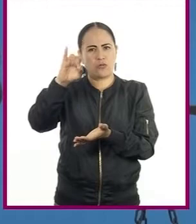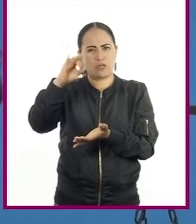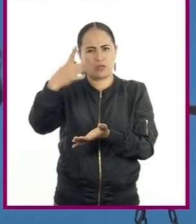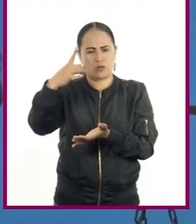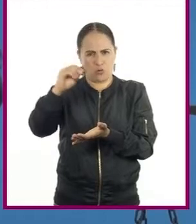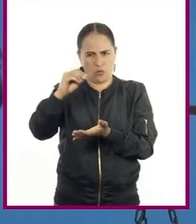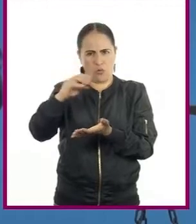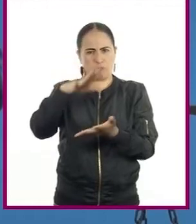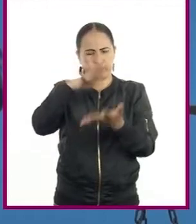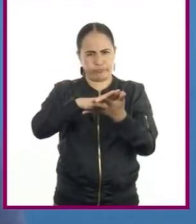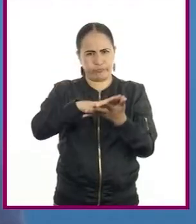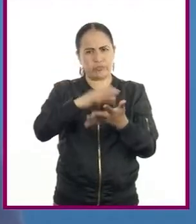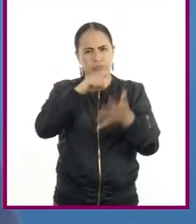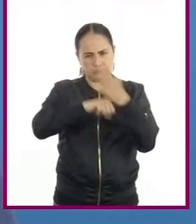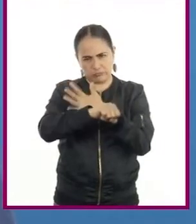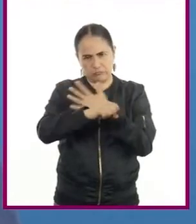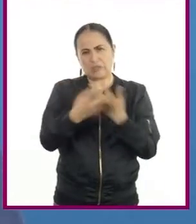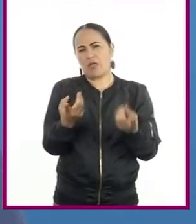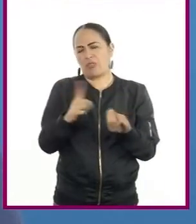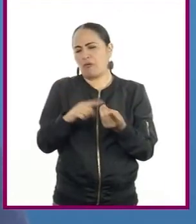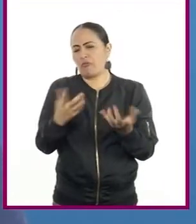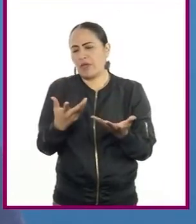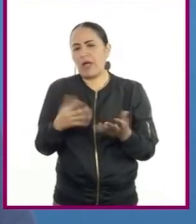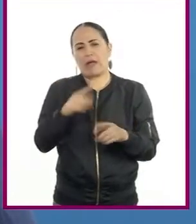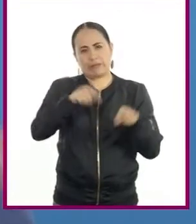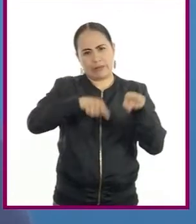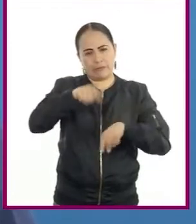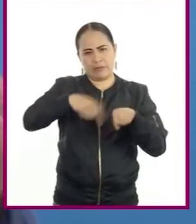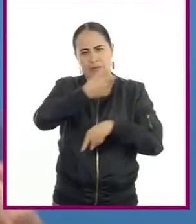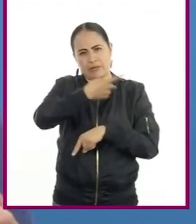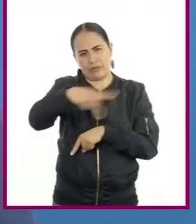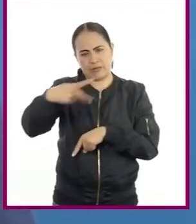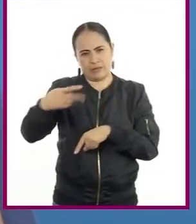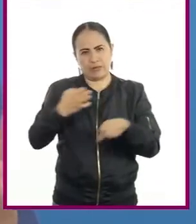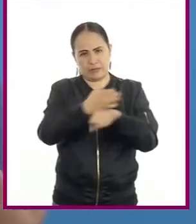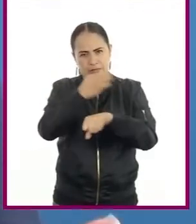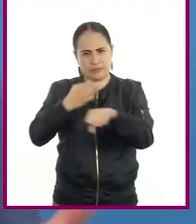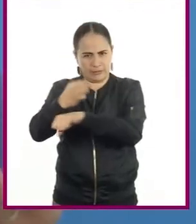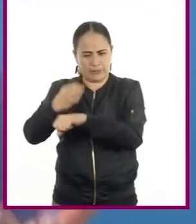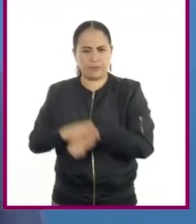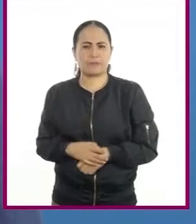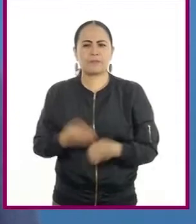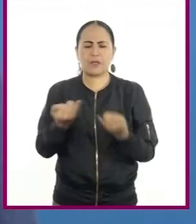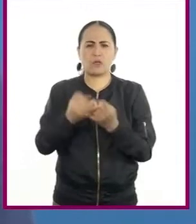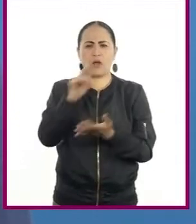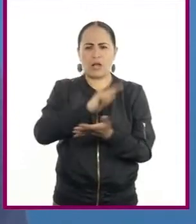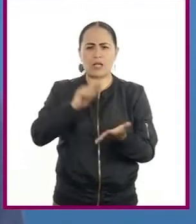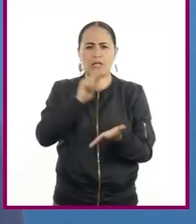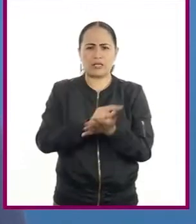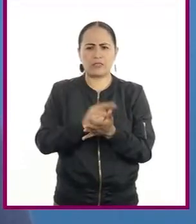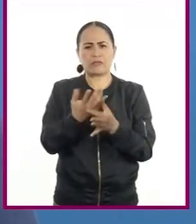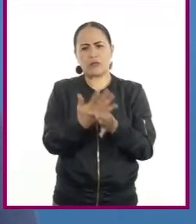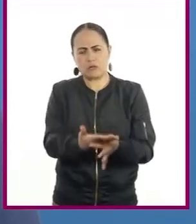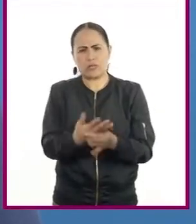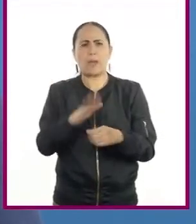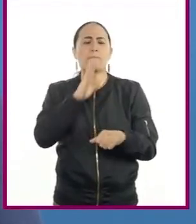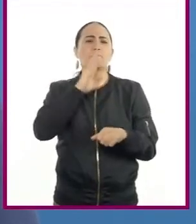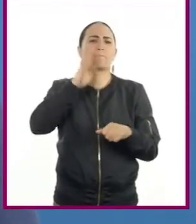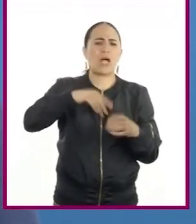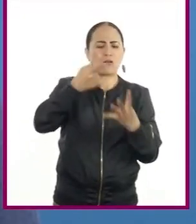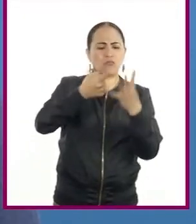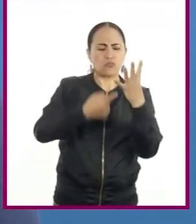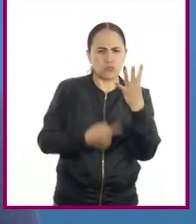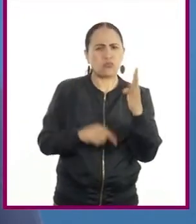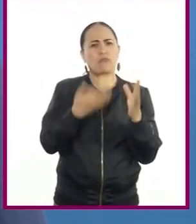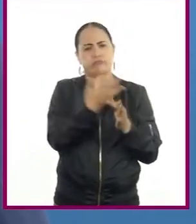se cometa el ilícito. Algunas de las leyes describen conductas que son constitutivas de delitos o infracciones,